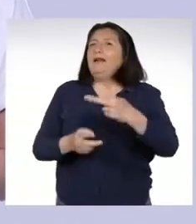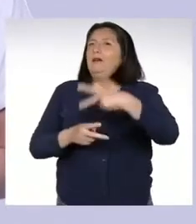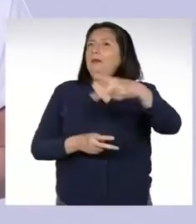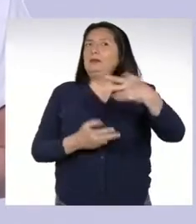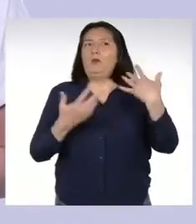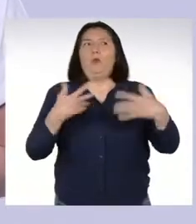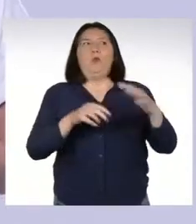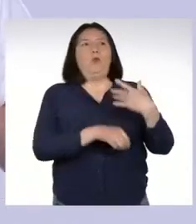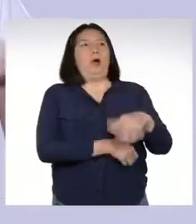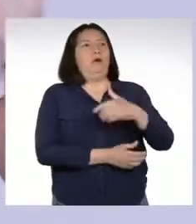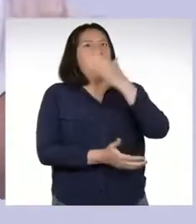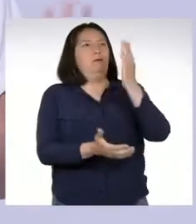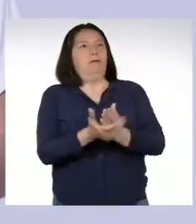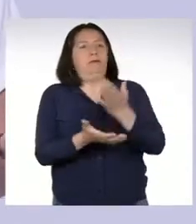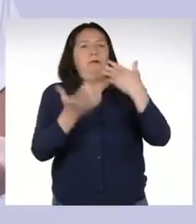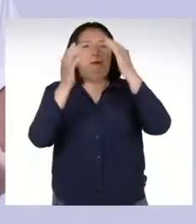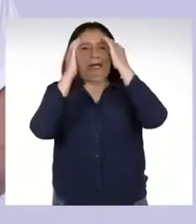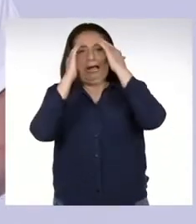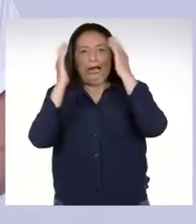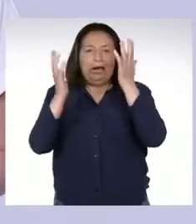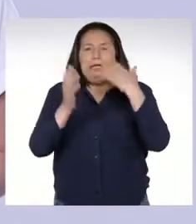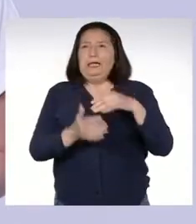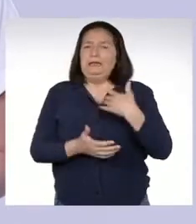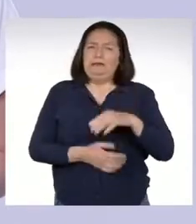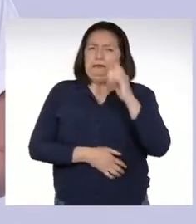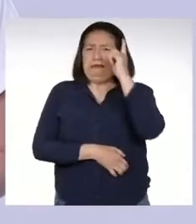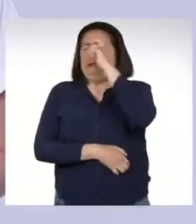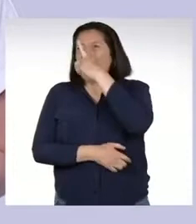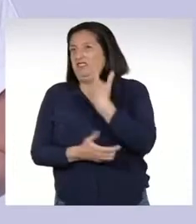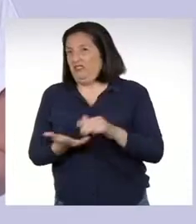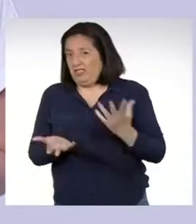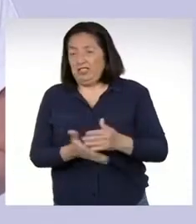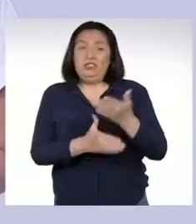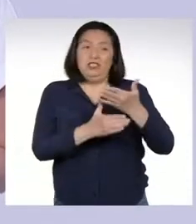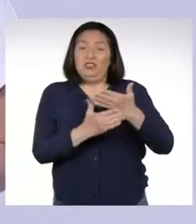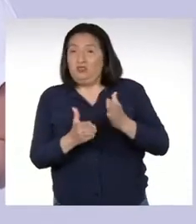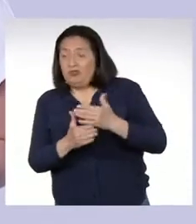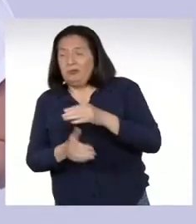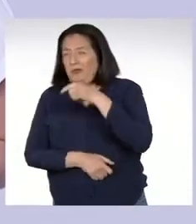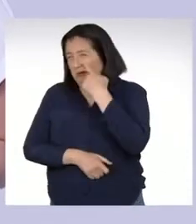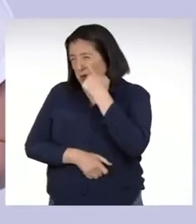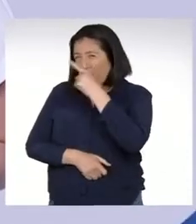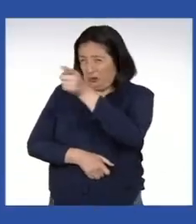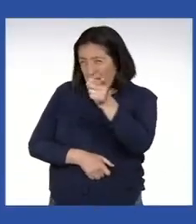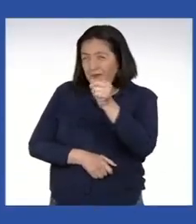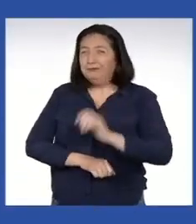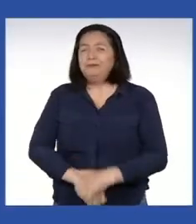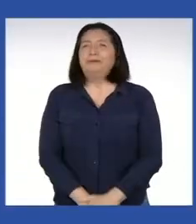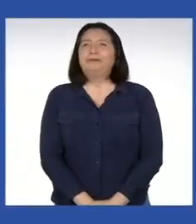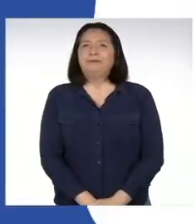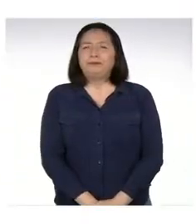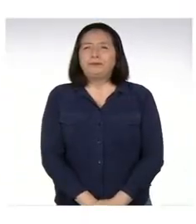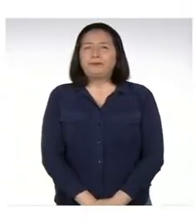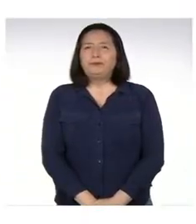han encontrado con un problema que ha ocasionado una dificultad en su convivencia. Vamos a conocerlos.